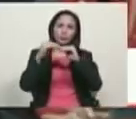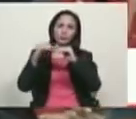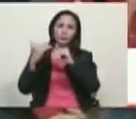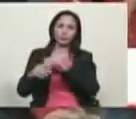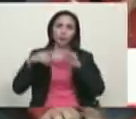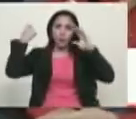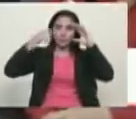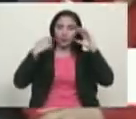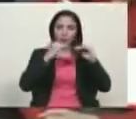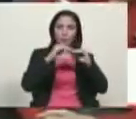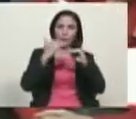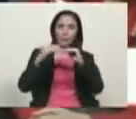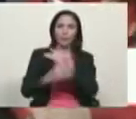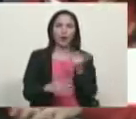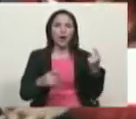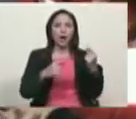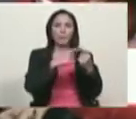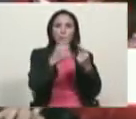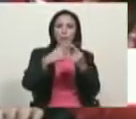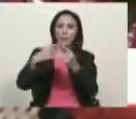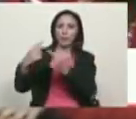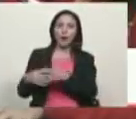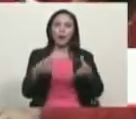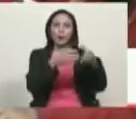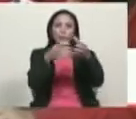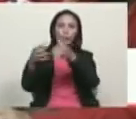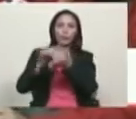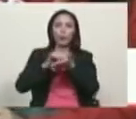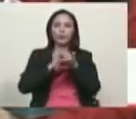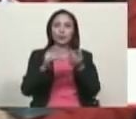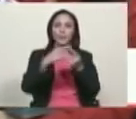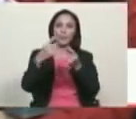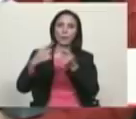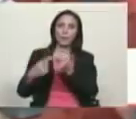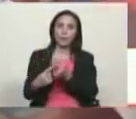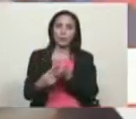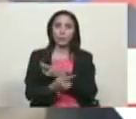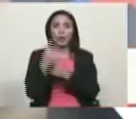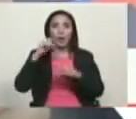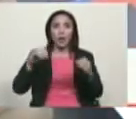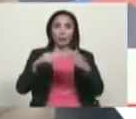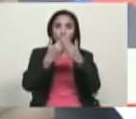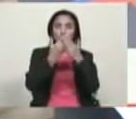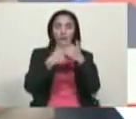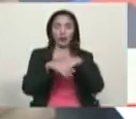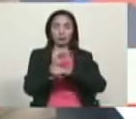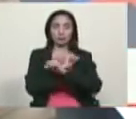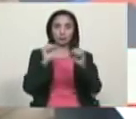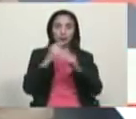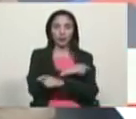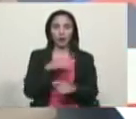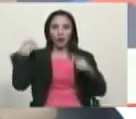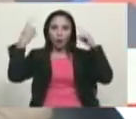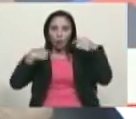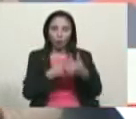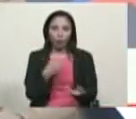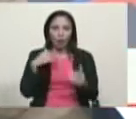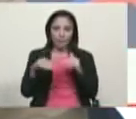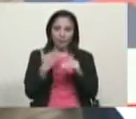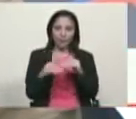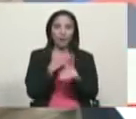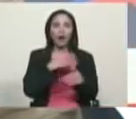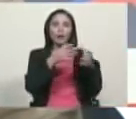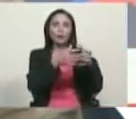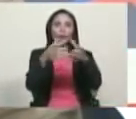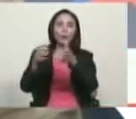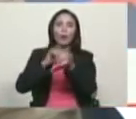que pasa de un grupo a otro, a otro, a otro, a otro, a otro. La gente cuando amanece se vuelve como loco. Yo le digo a Silvia, pues Silvia tiene muchos grupos